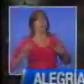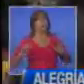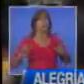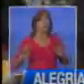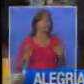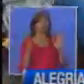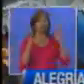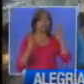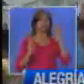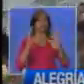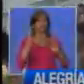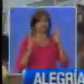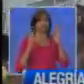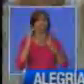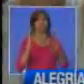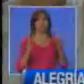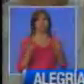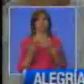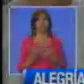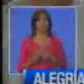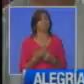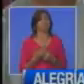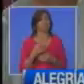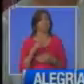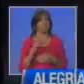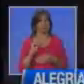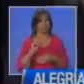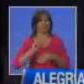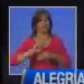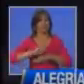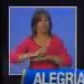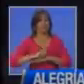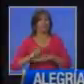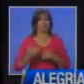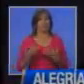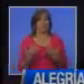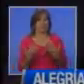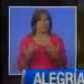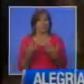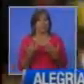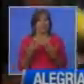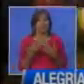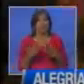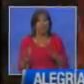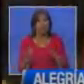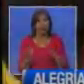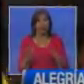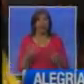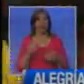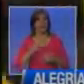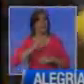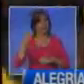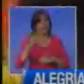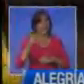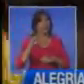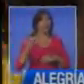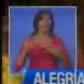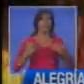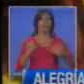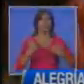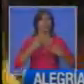Y tras 90 minutos intensos y llenos de adrenalina, la afición entera celebró la clasificación al tercer Mundial de la Tri.